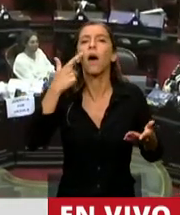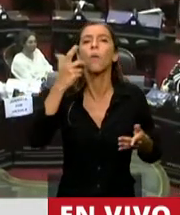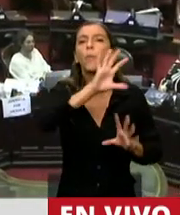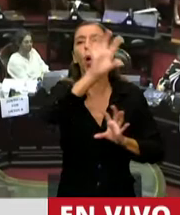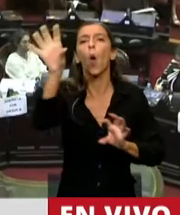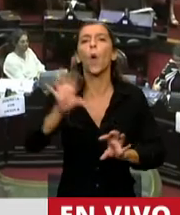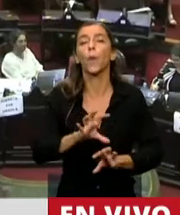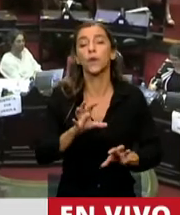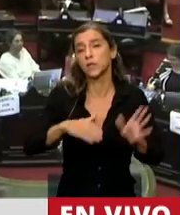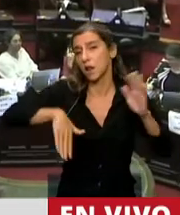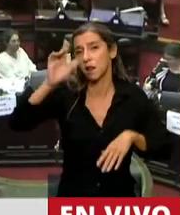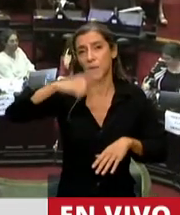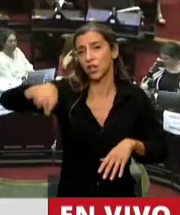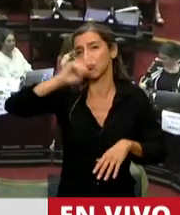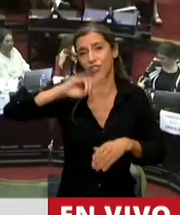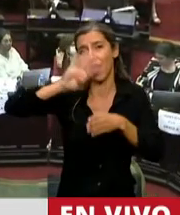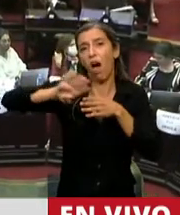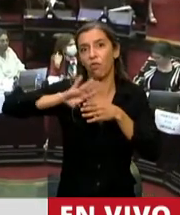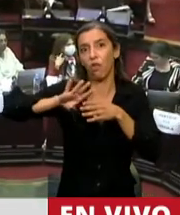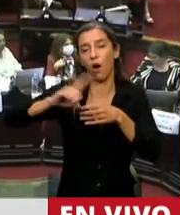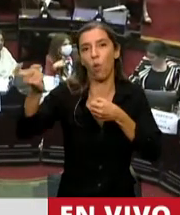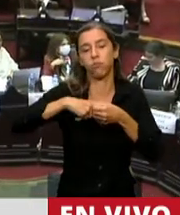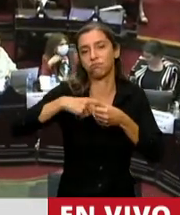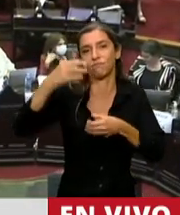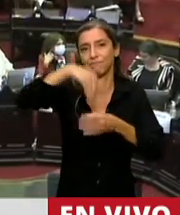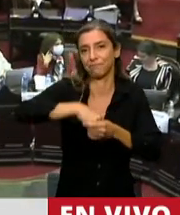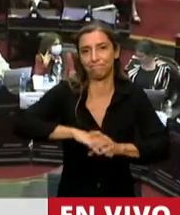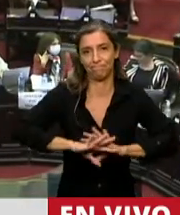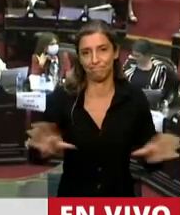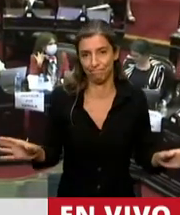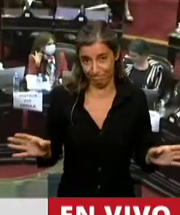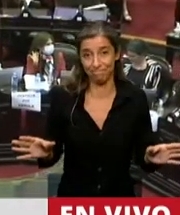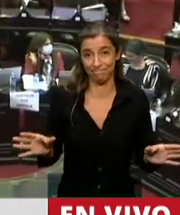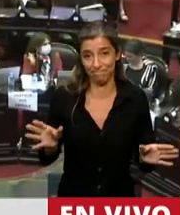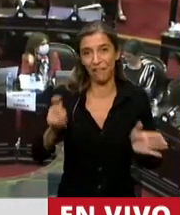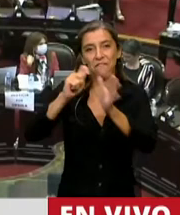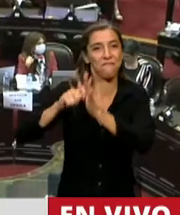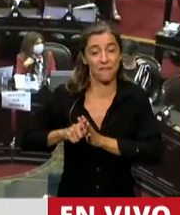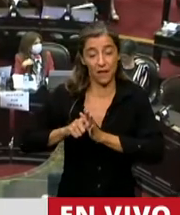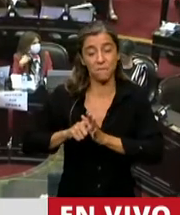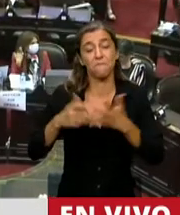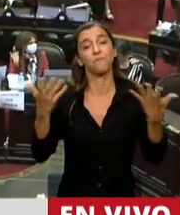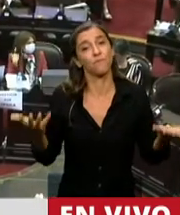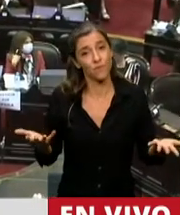parte de las provincias se endeudaran. Por eso que destaco lo que